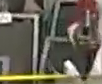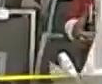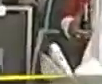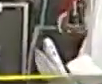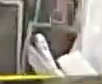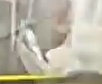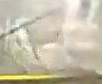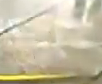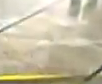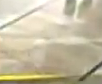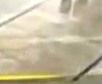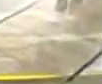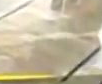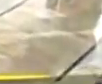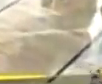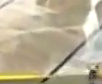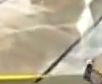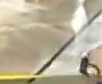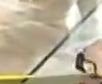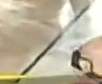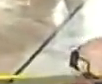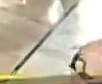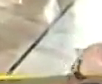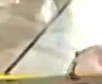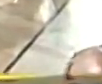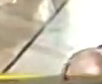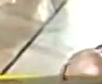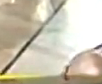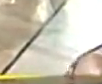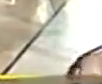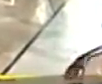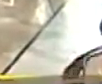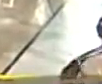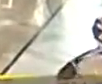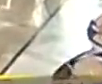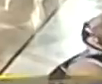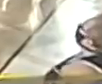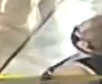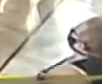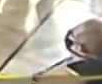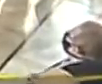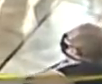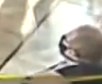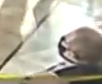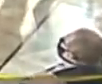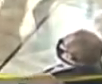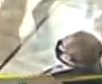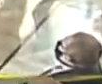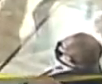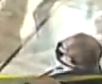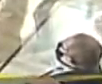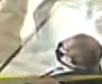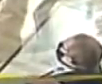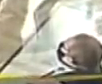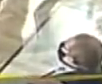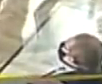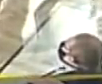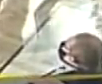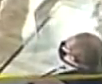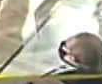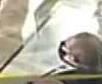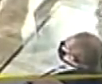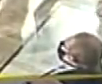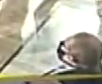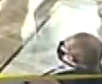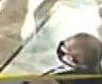junta directiva además se ha convocado para este año 2022 a una agenda legislativa que tenga una conexión permanente con el pueblo la